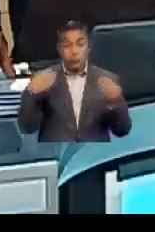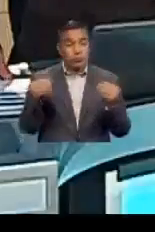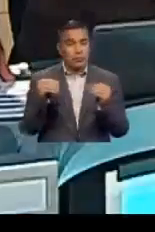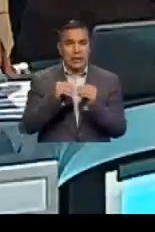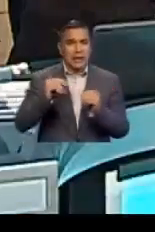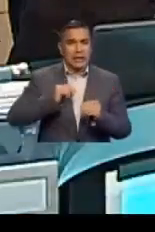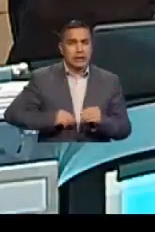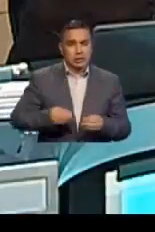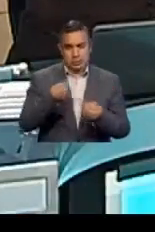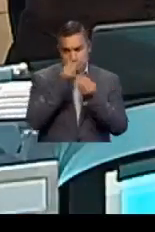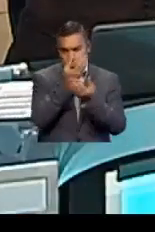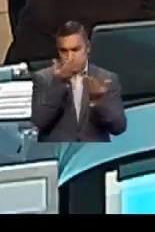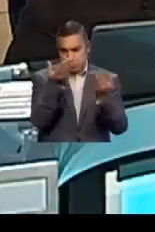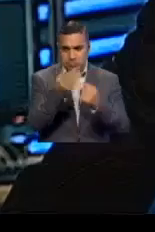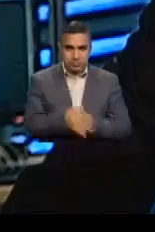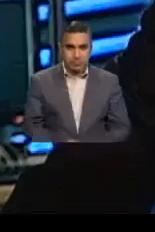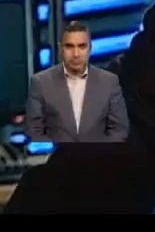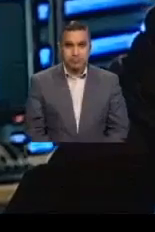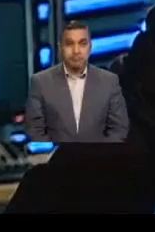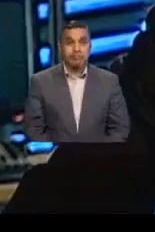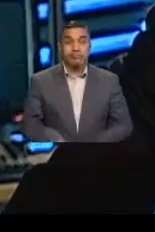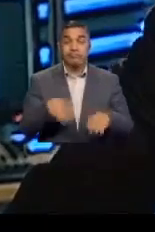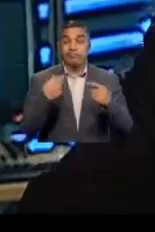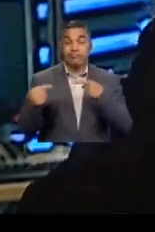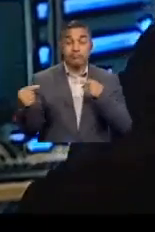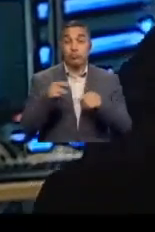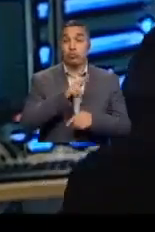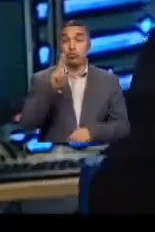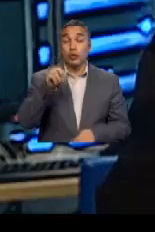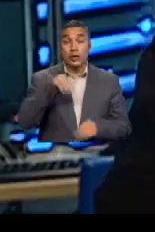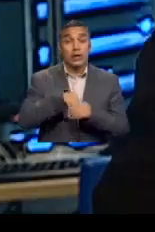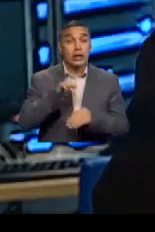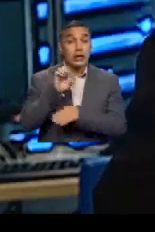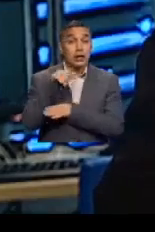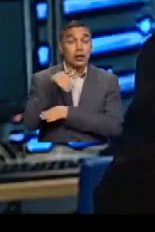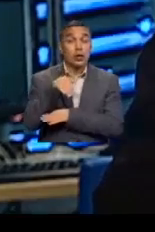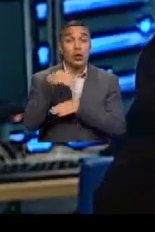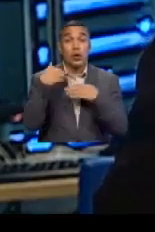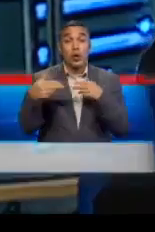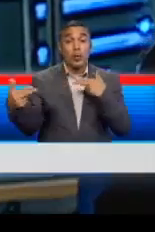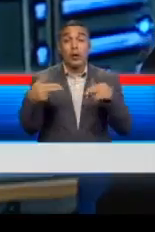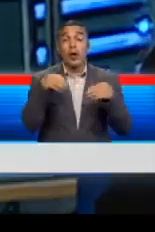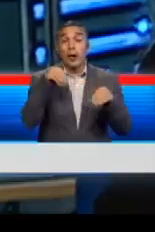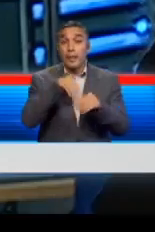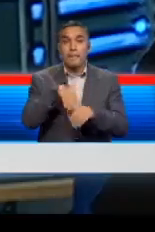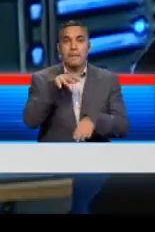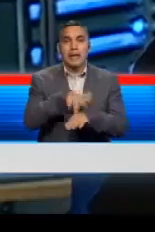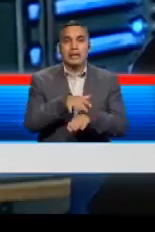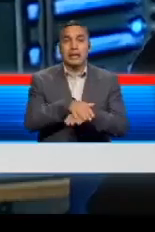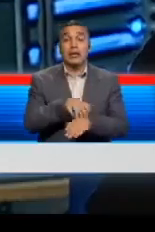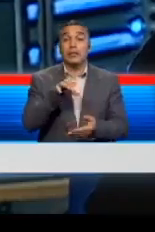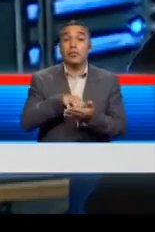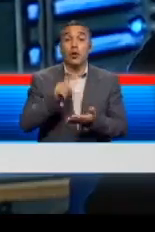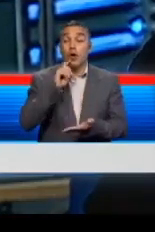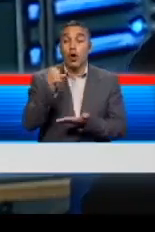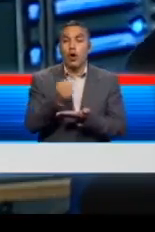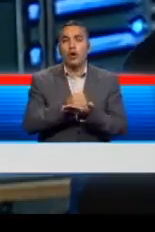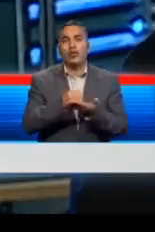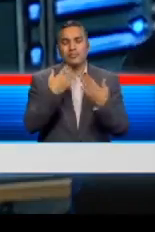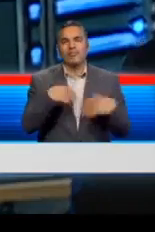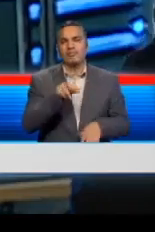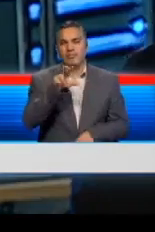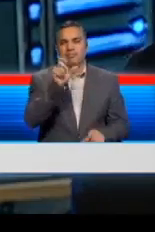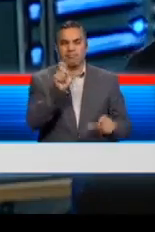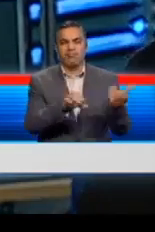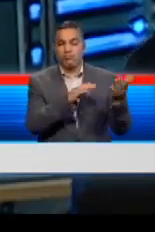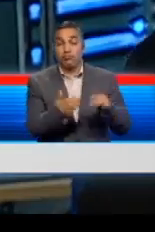de las informaciones. Violencia en el sur del país. Ataque armado en el cantón Machala, provincia del Oro, dejó 3 muertos.